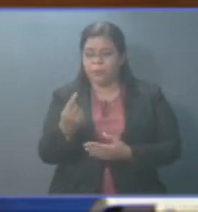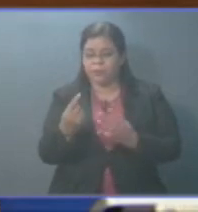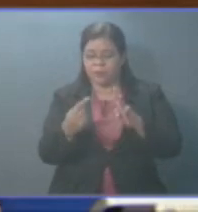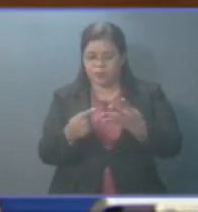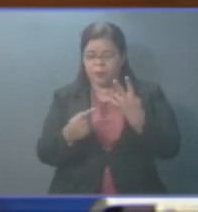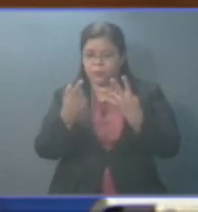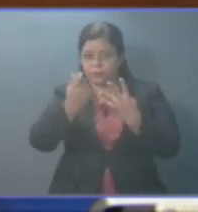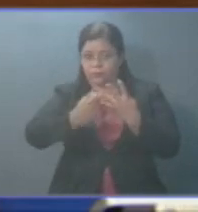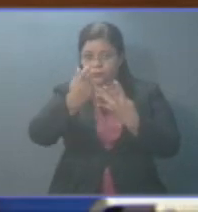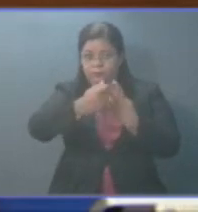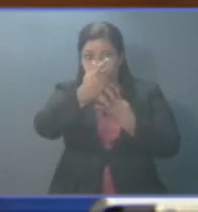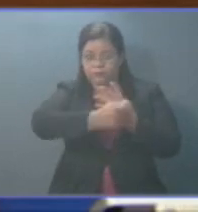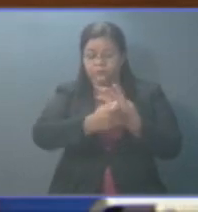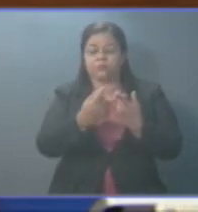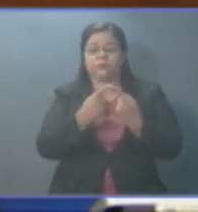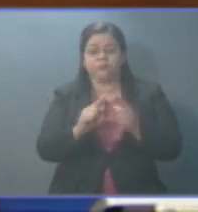quedó